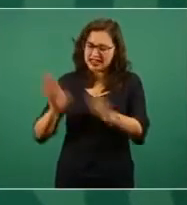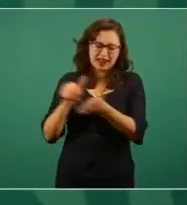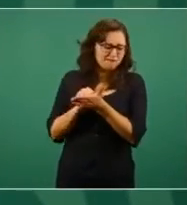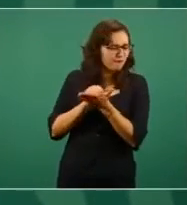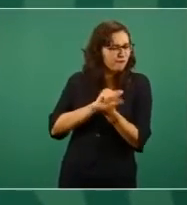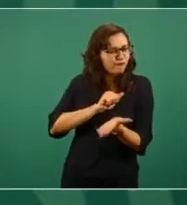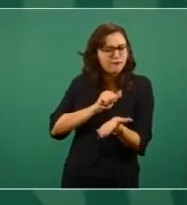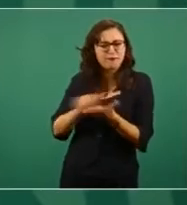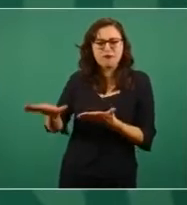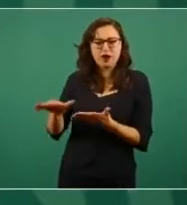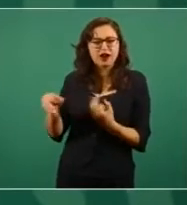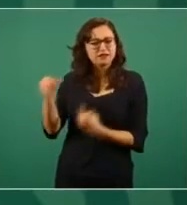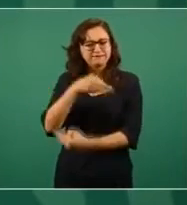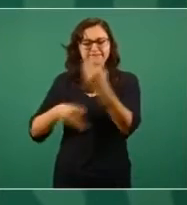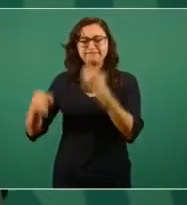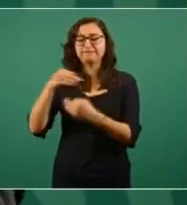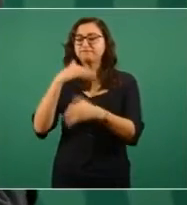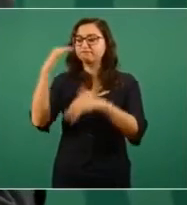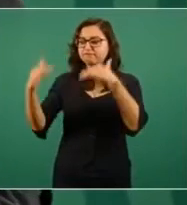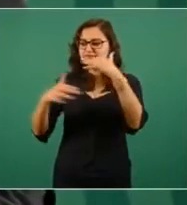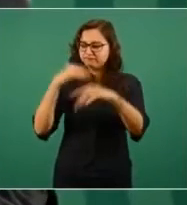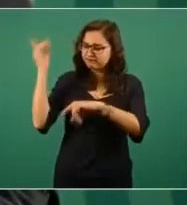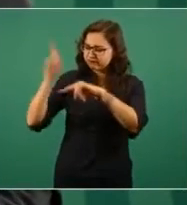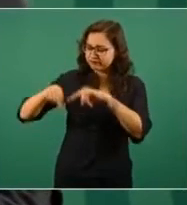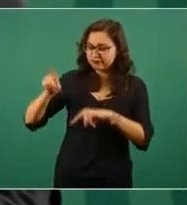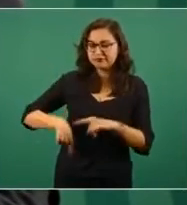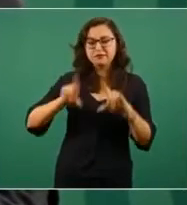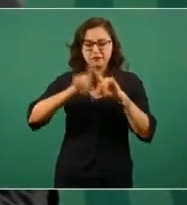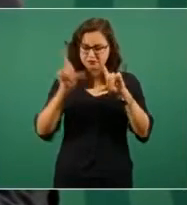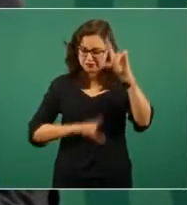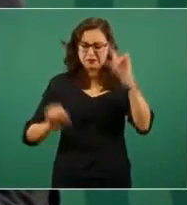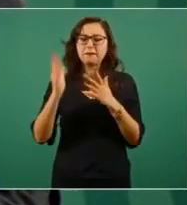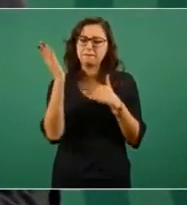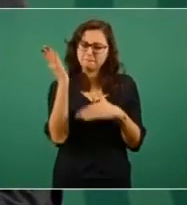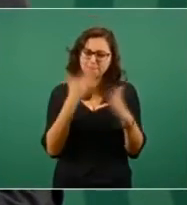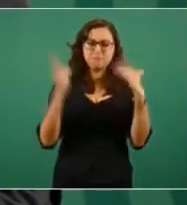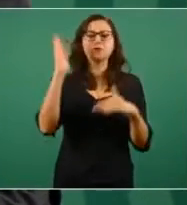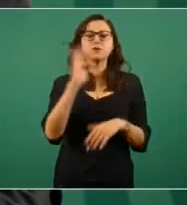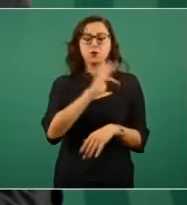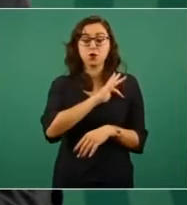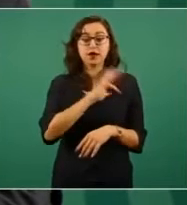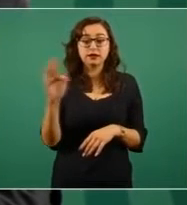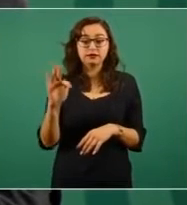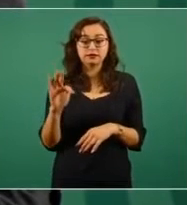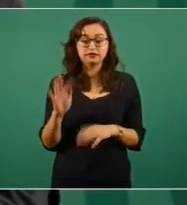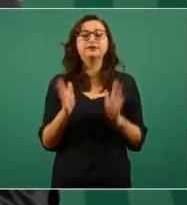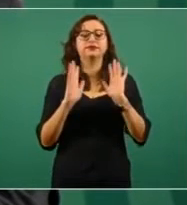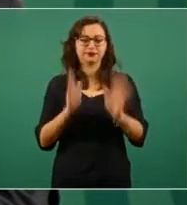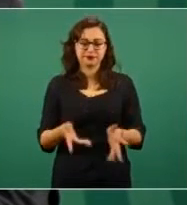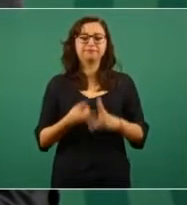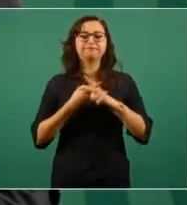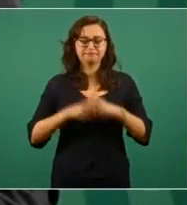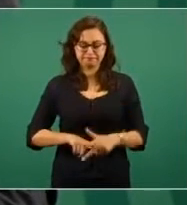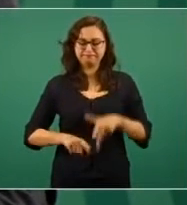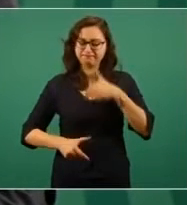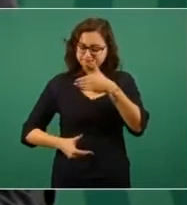país, se va a lograr el renacimiento de México. Y ya está en proceso